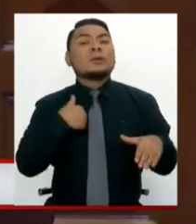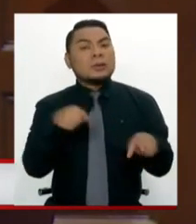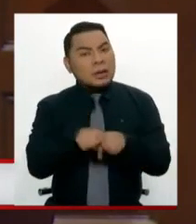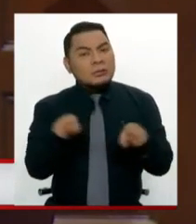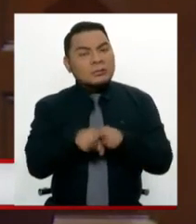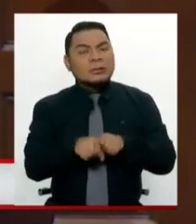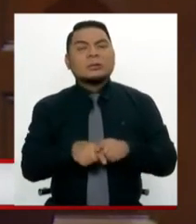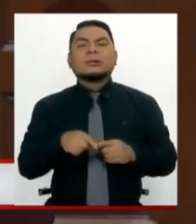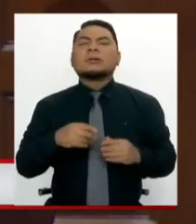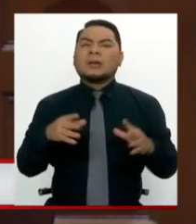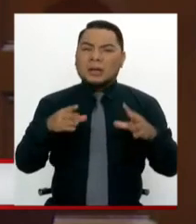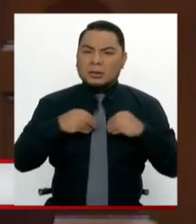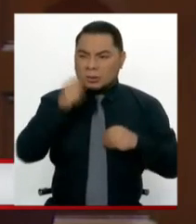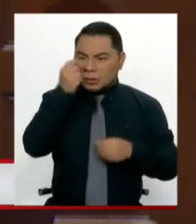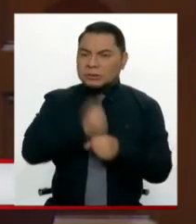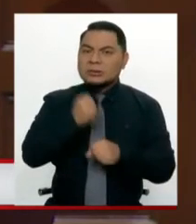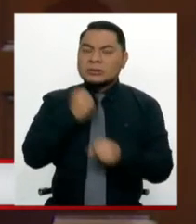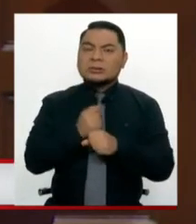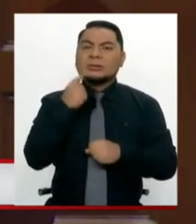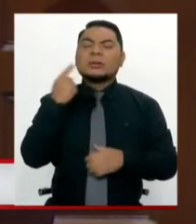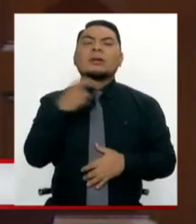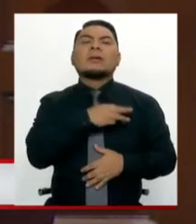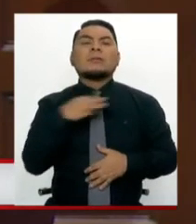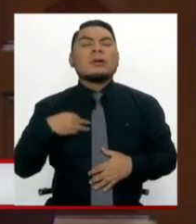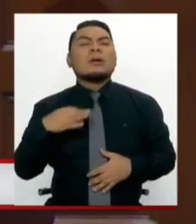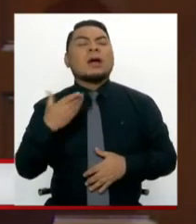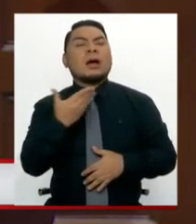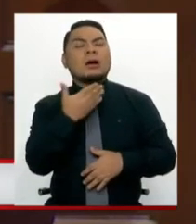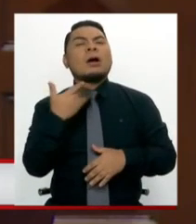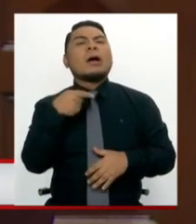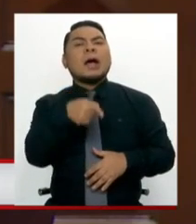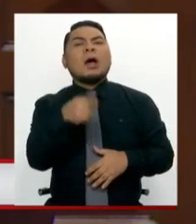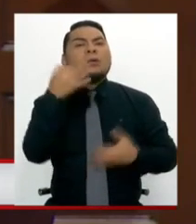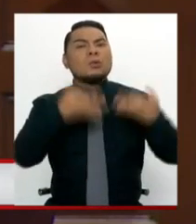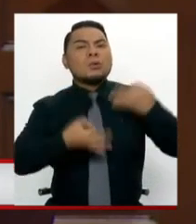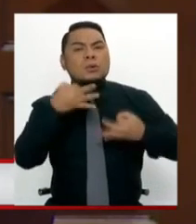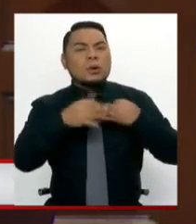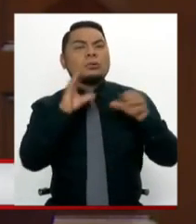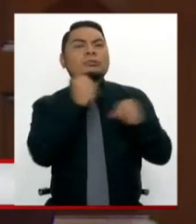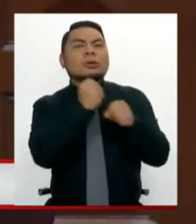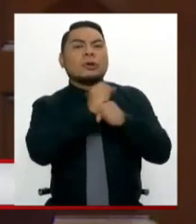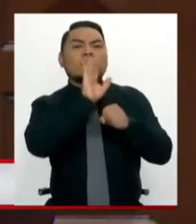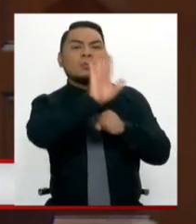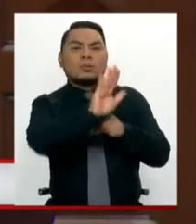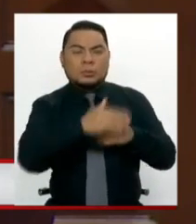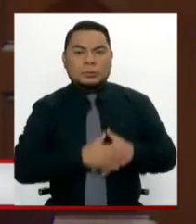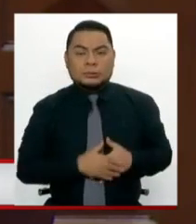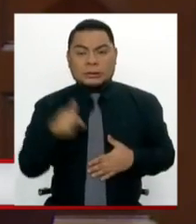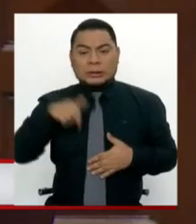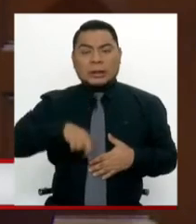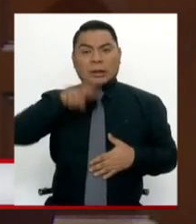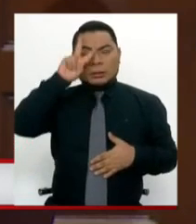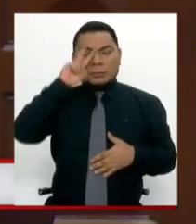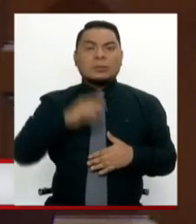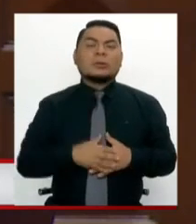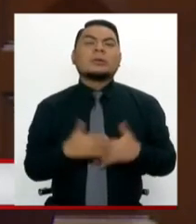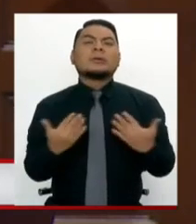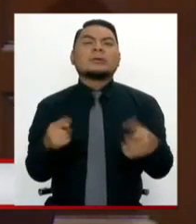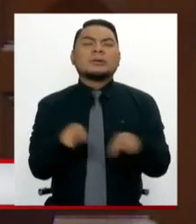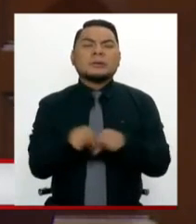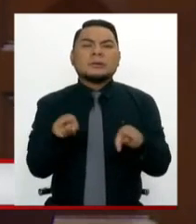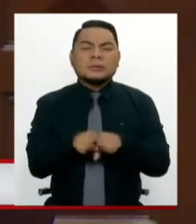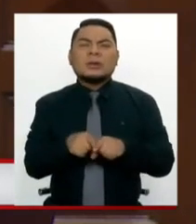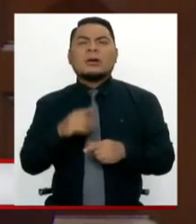trabajo que se hace desde el Ministerio Público y el Poder Judicial, pues en esta nuestra patria padecemos sed